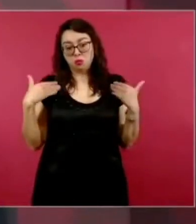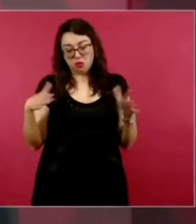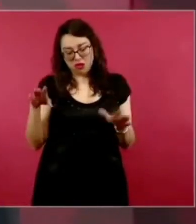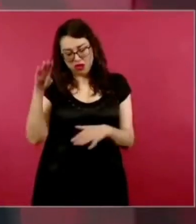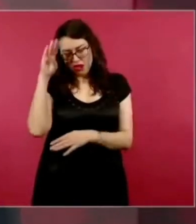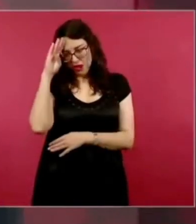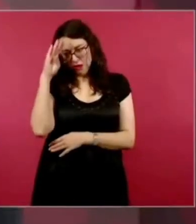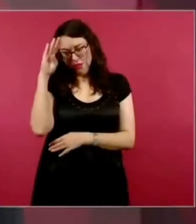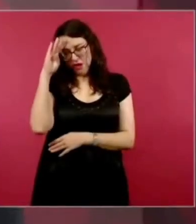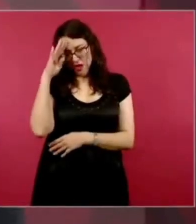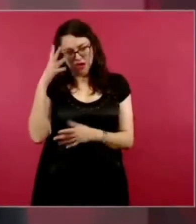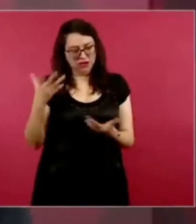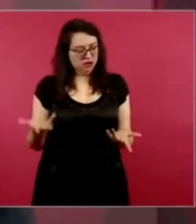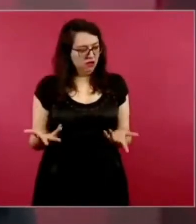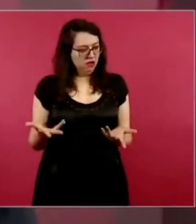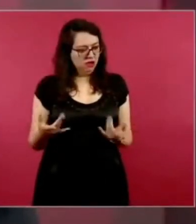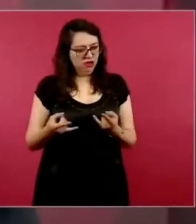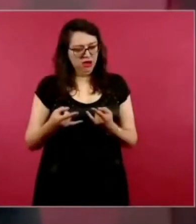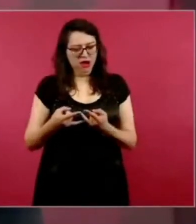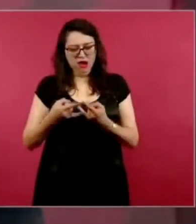exponer cuándo no hubo